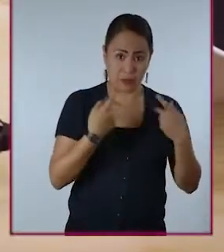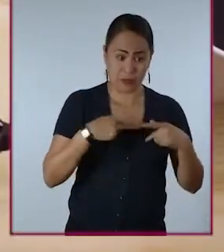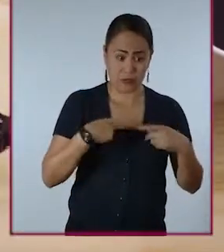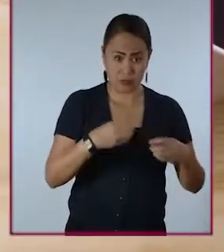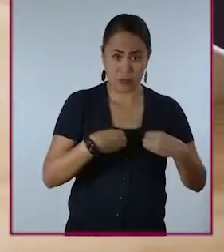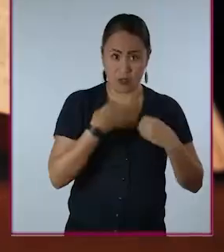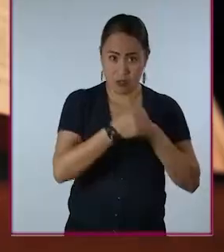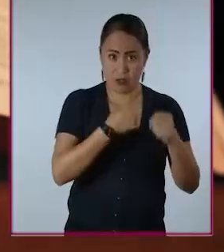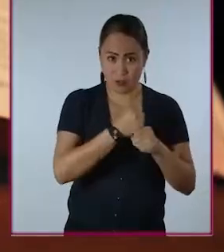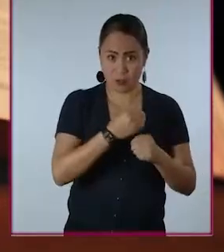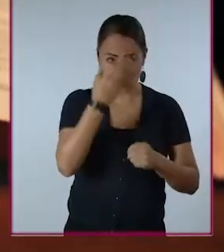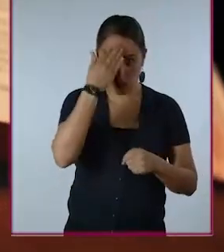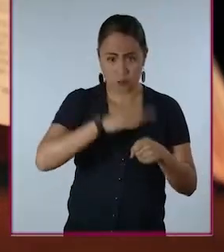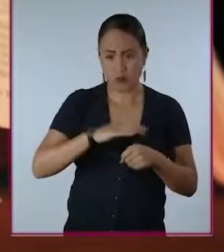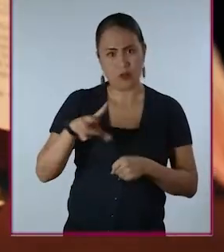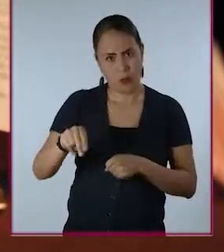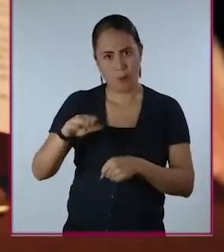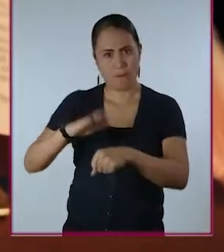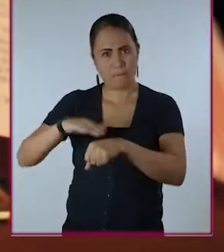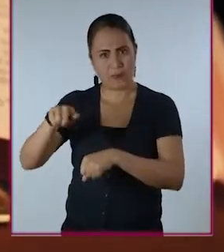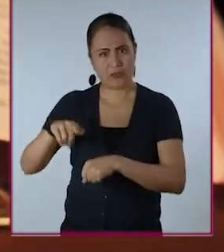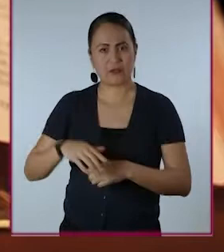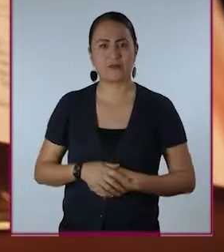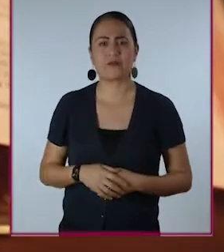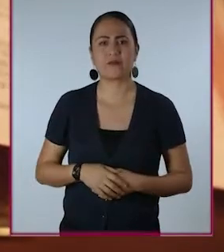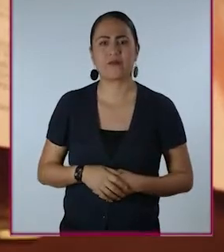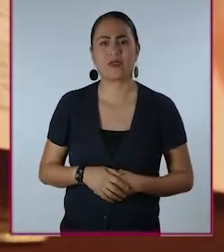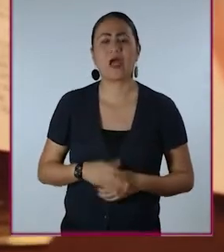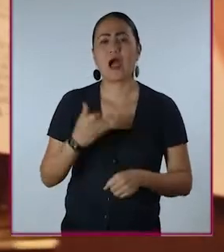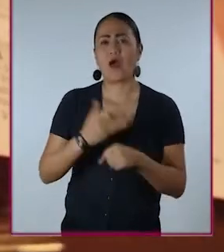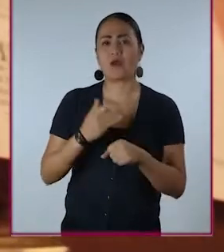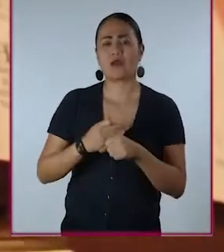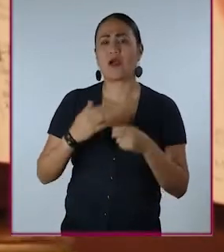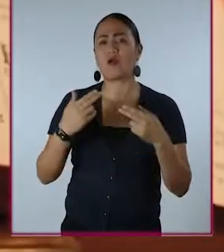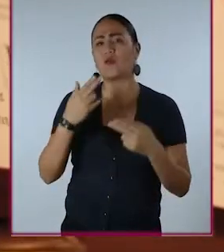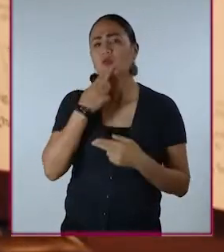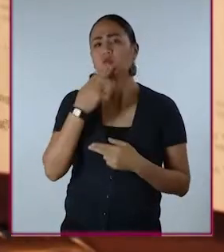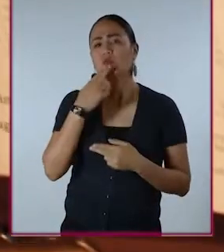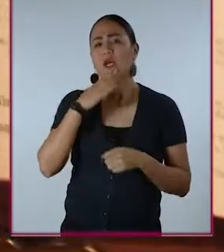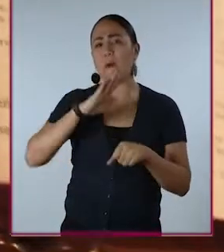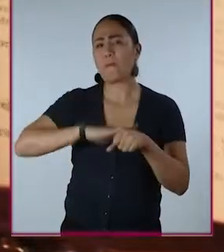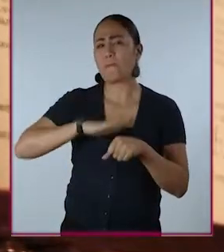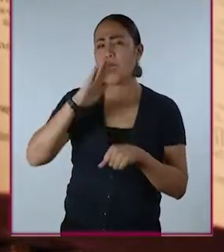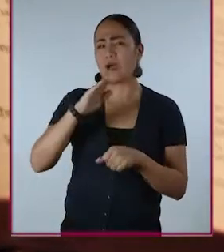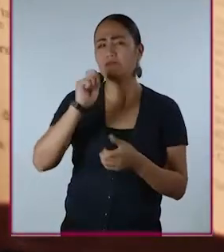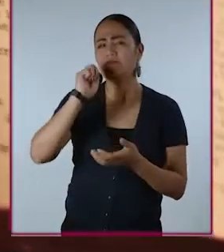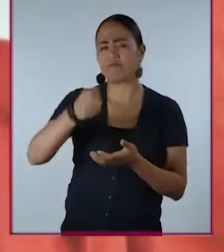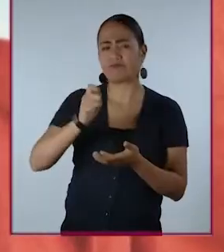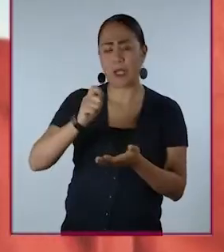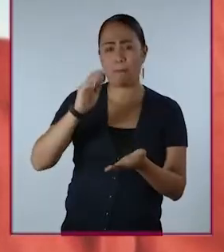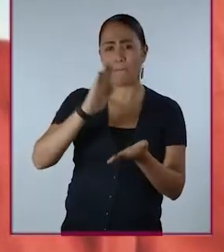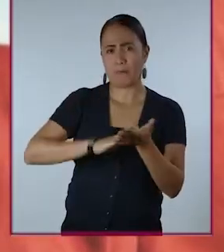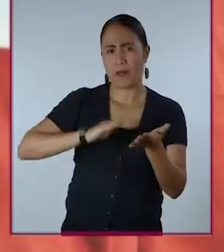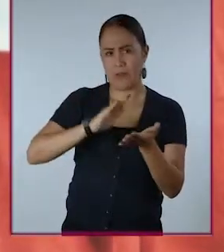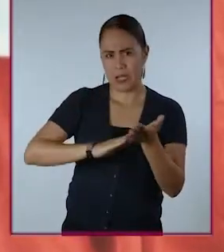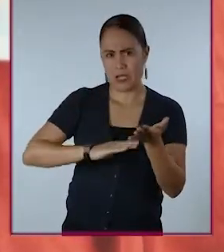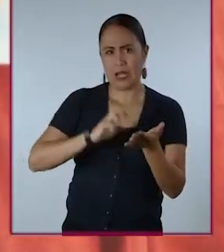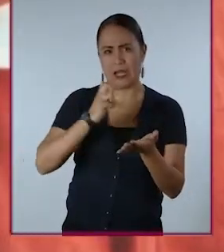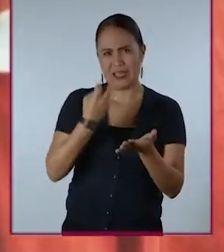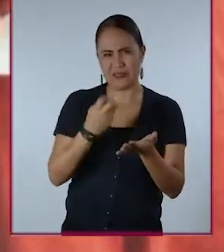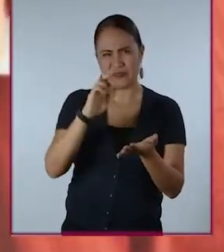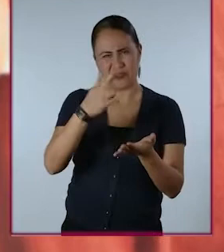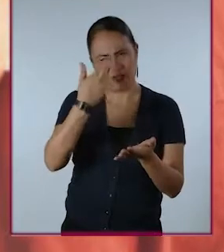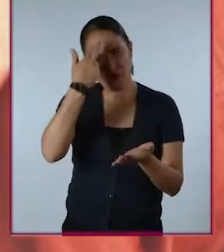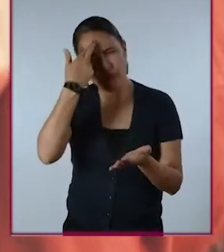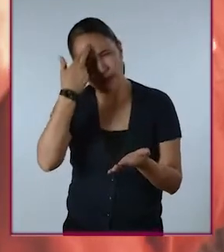persona. El soporte físico más utilizado por la humanidad es el papel. En él están plasmados los